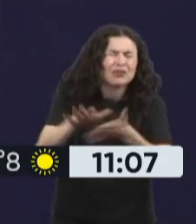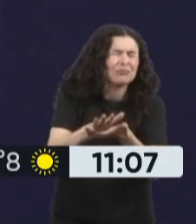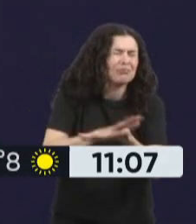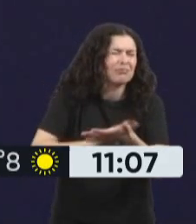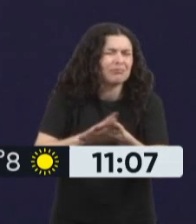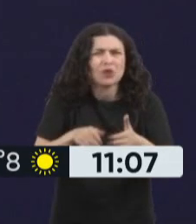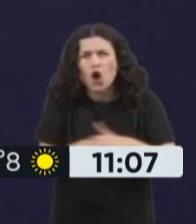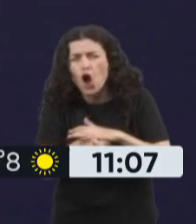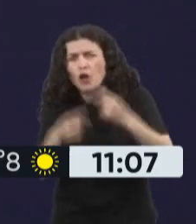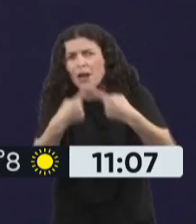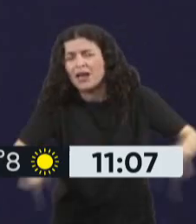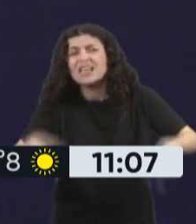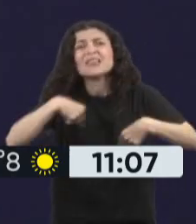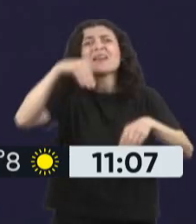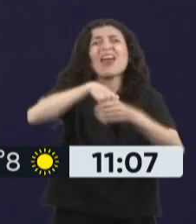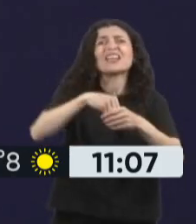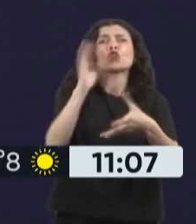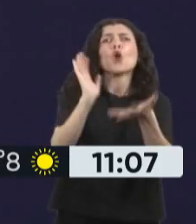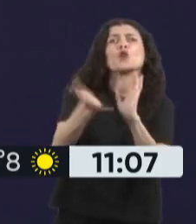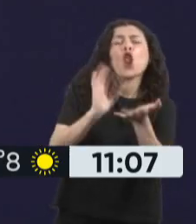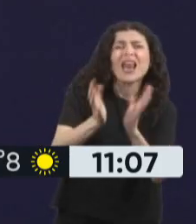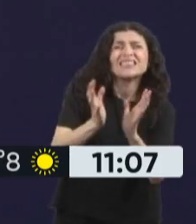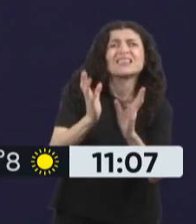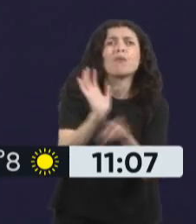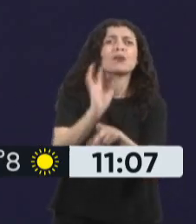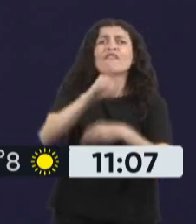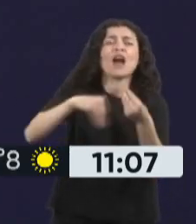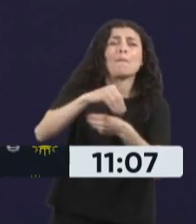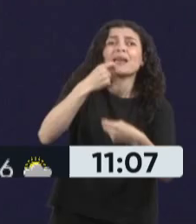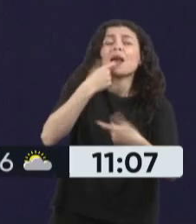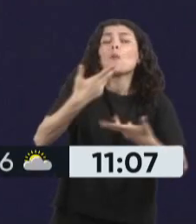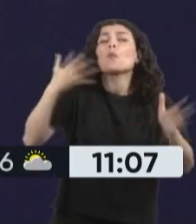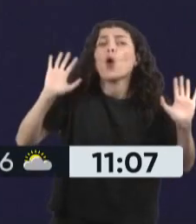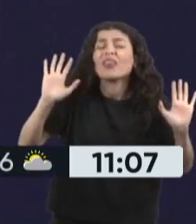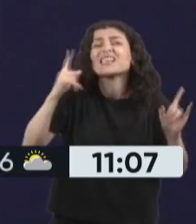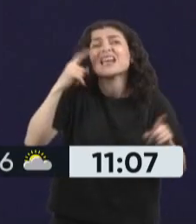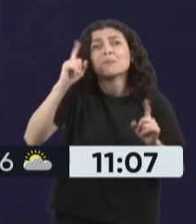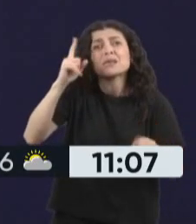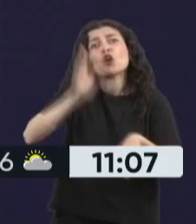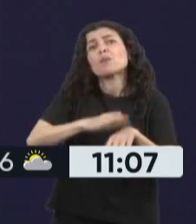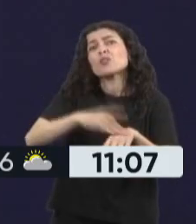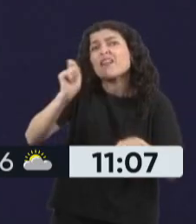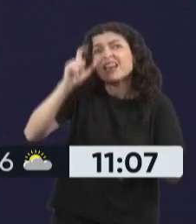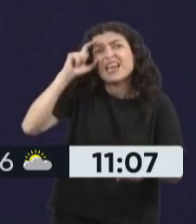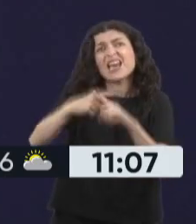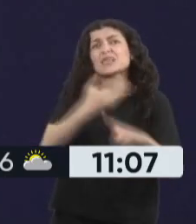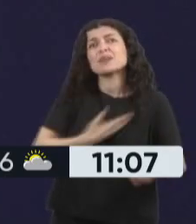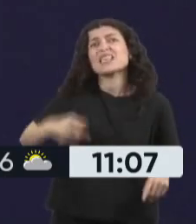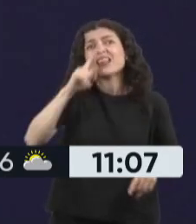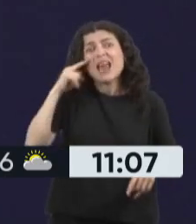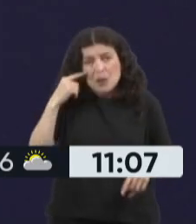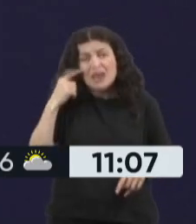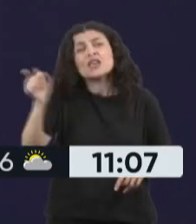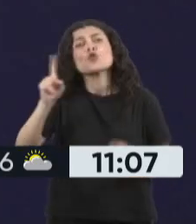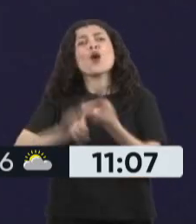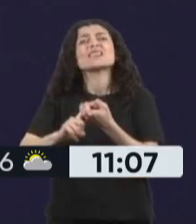complejo entramado de violencia intrafamiliar protagonizado presuntamente por el expresidente y la ex primera